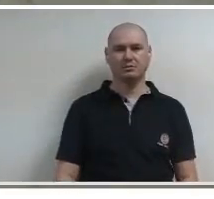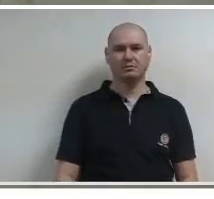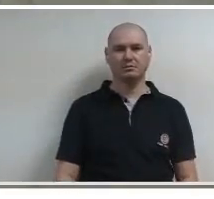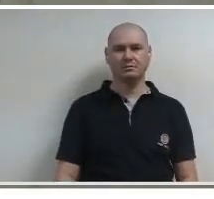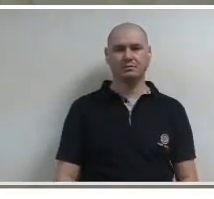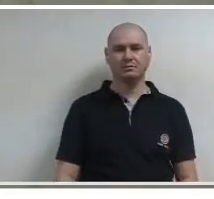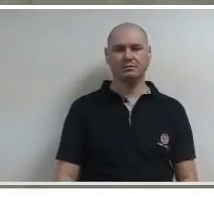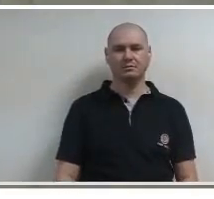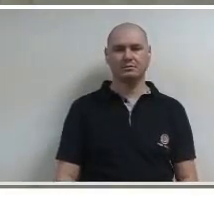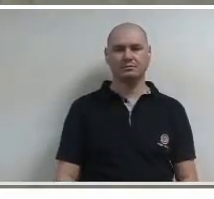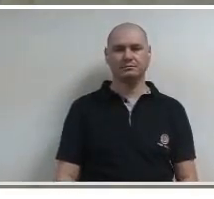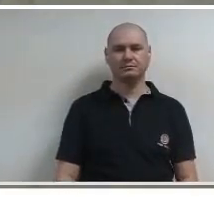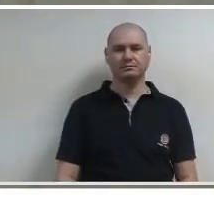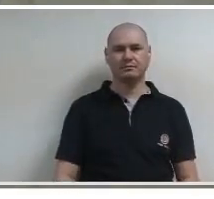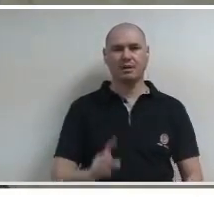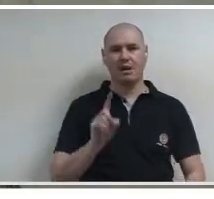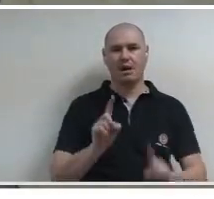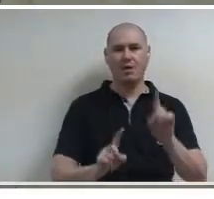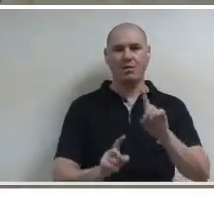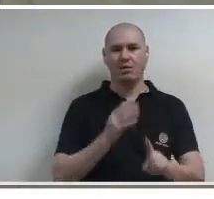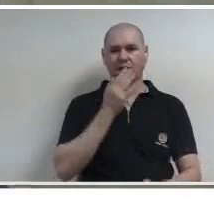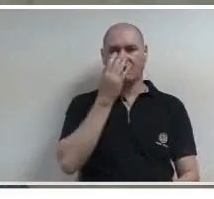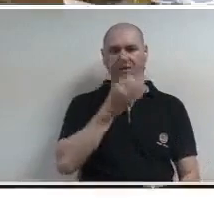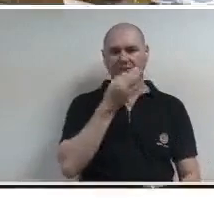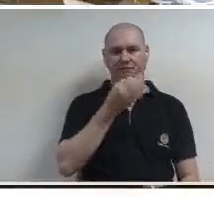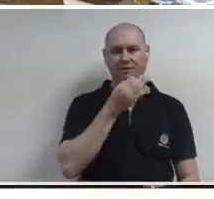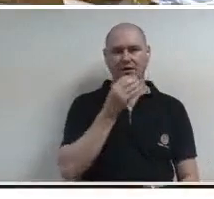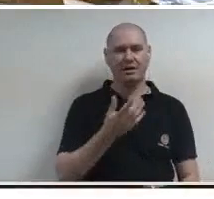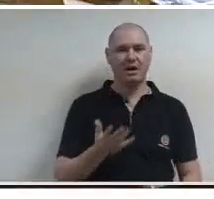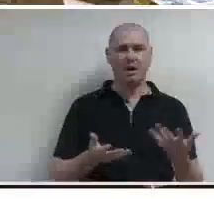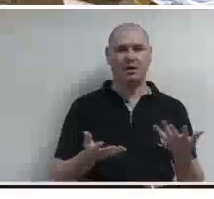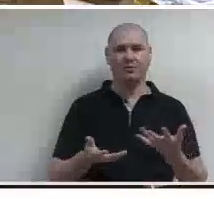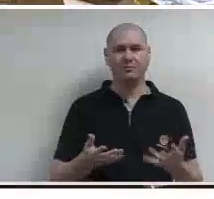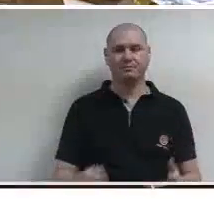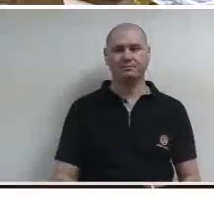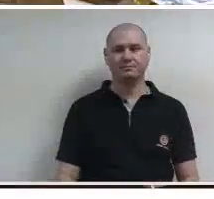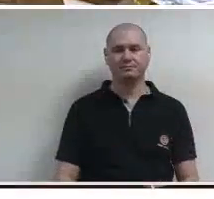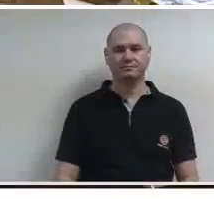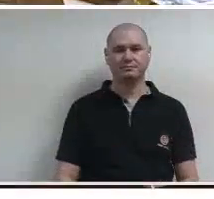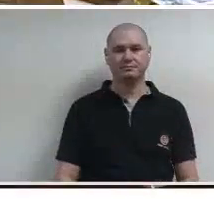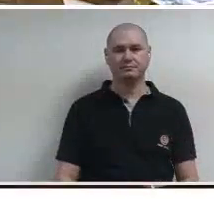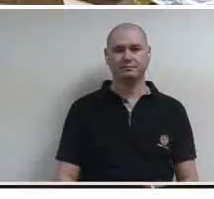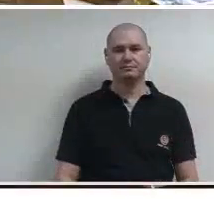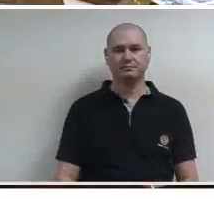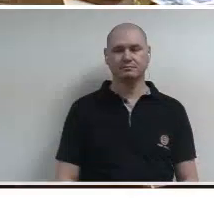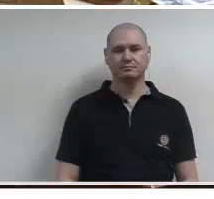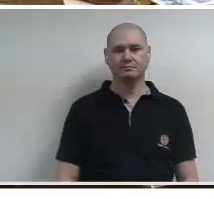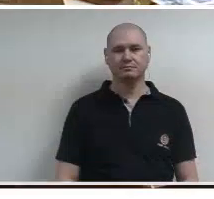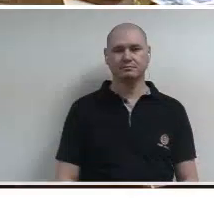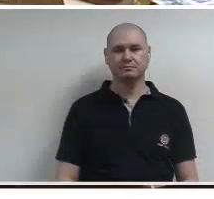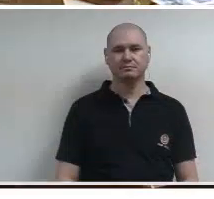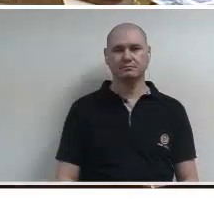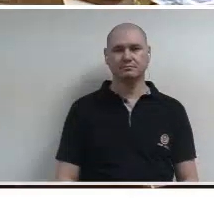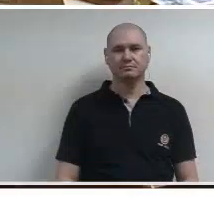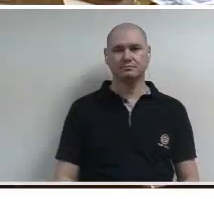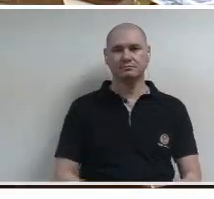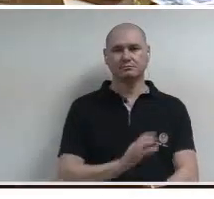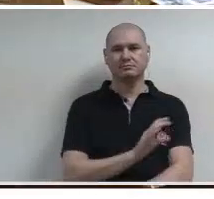a ver y vaya a preocupar y no con a tendría poco era arañante muy bien mapa Oye, ese tema para ya está más buen,